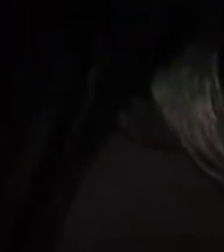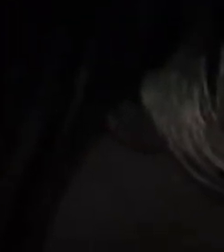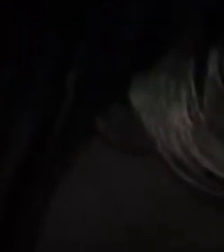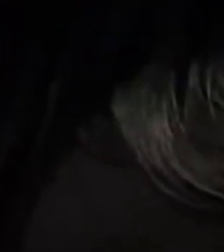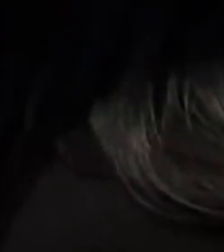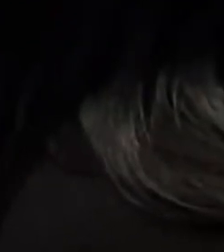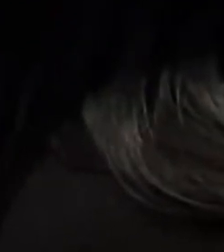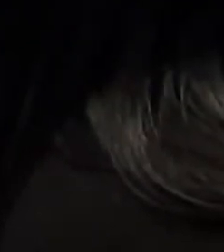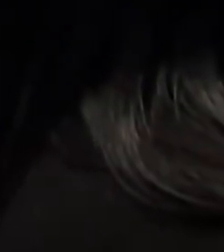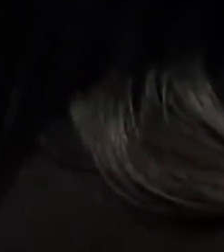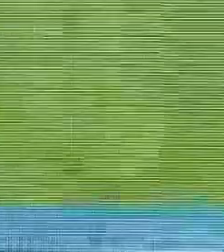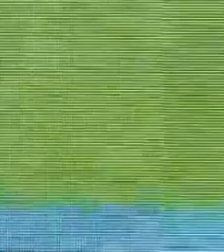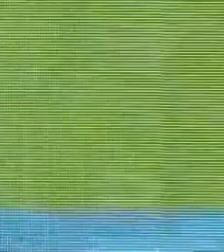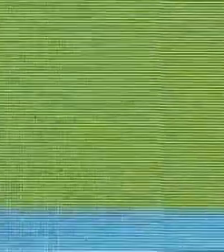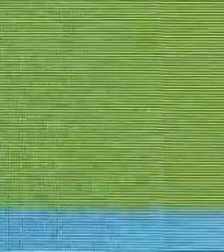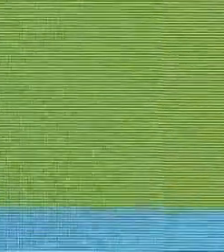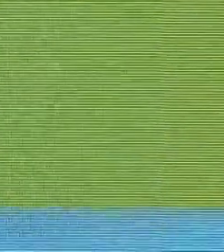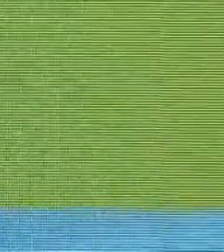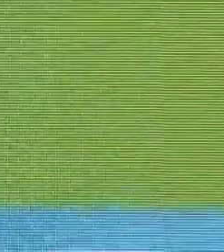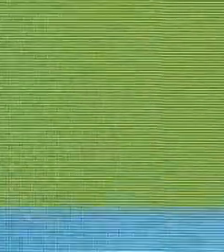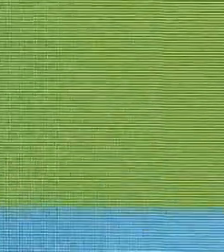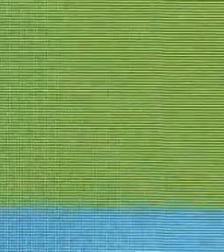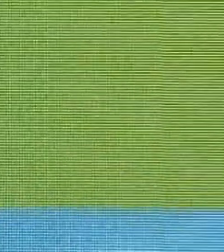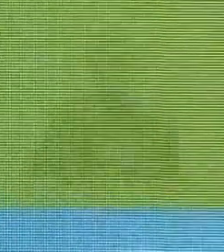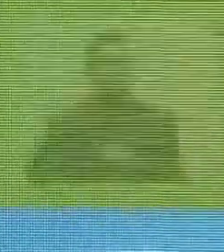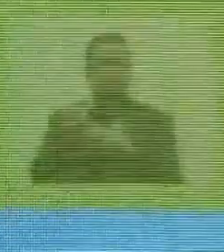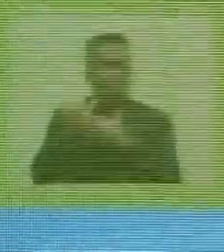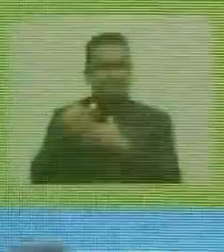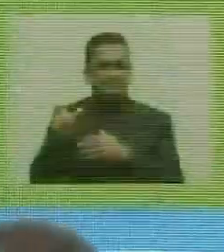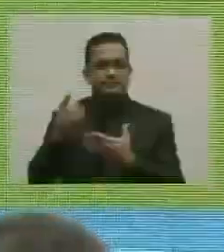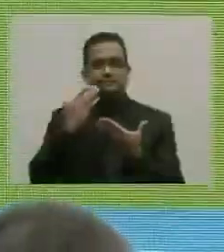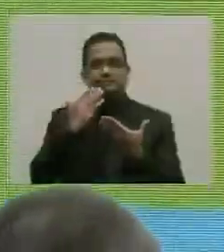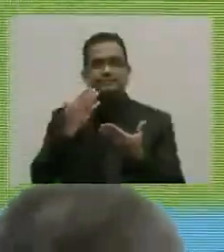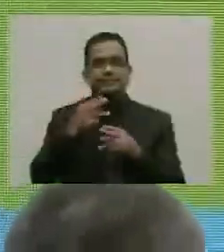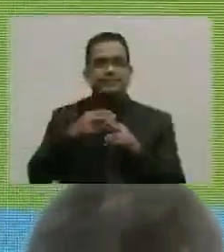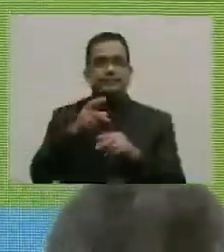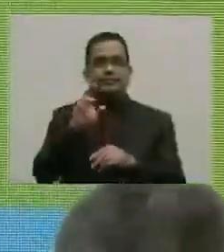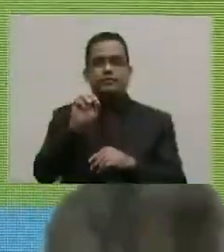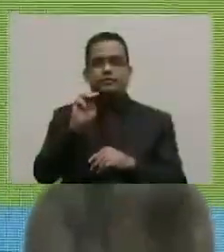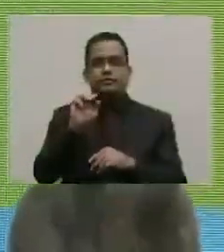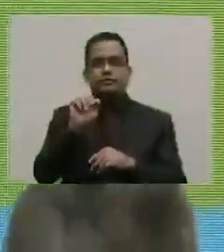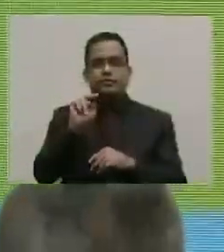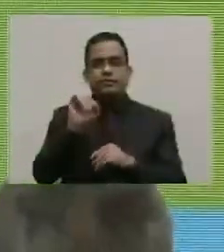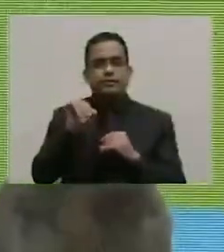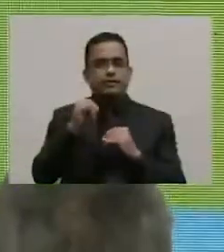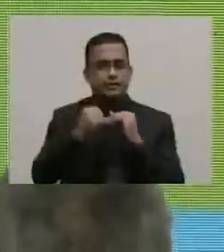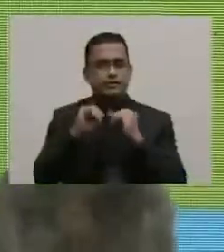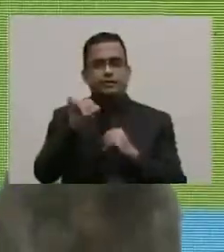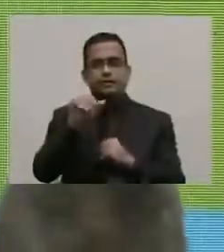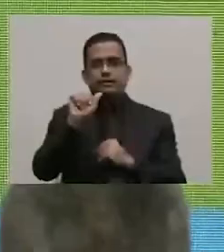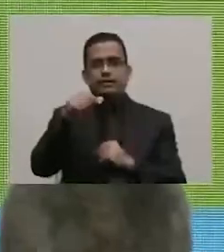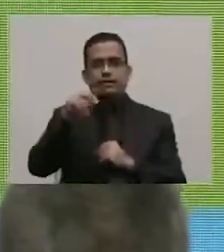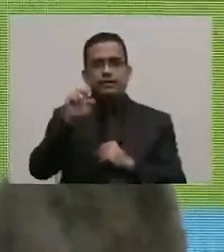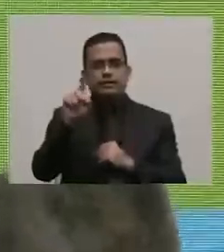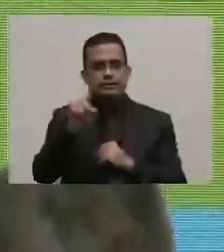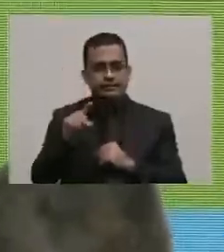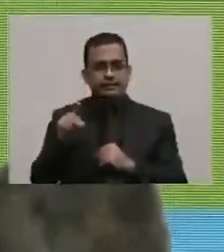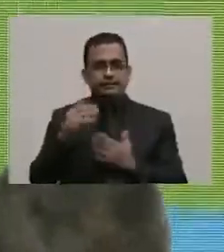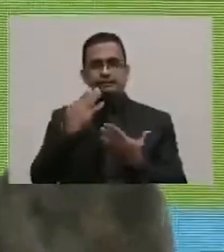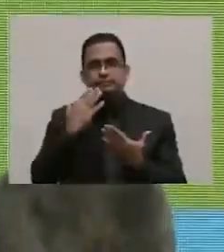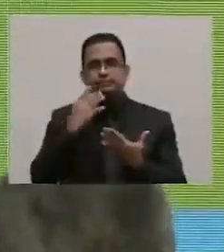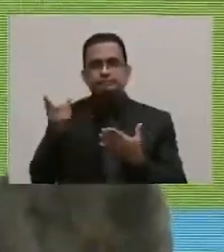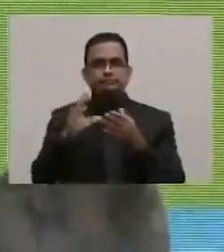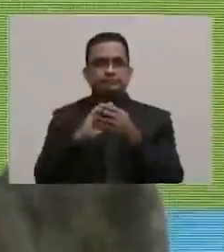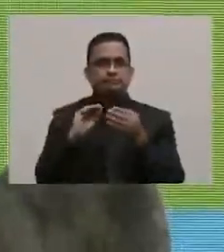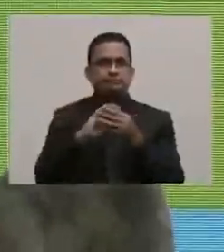Muchísimas gracias, honorable presidente de nuestra Junta Central Electoral, doctor Román Jaques Liranzo. Muchísimas gracias por